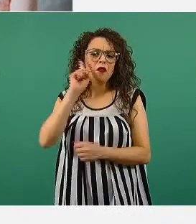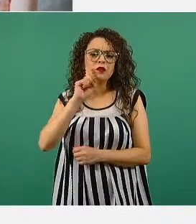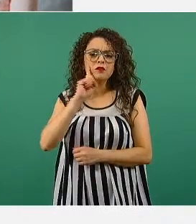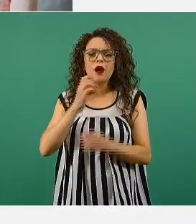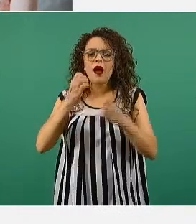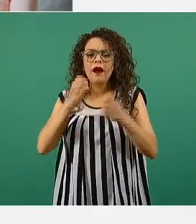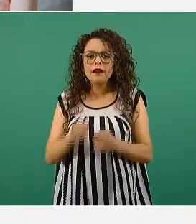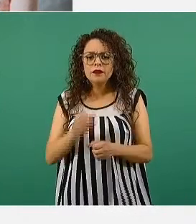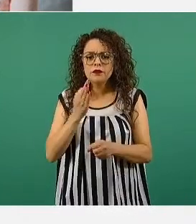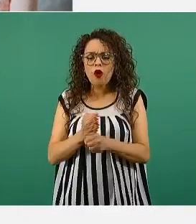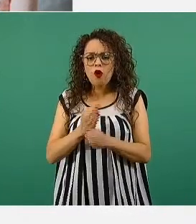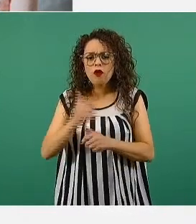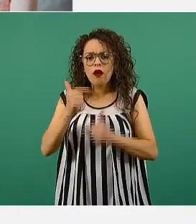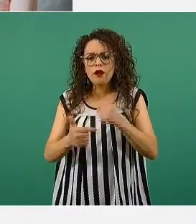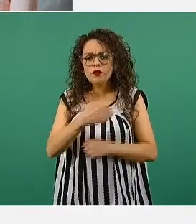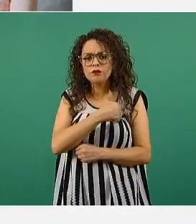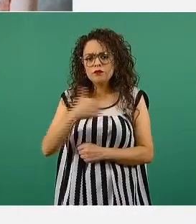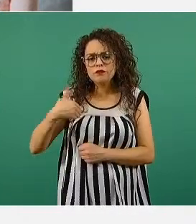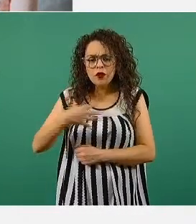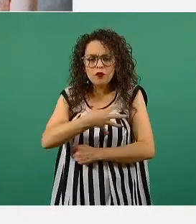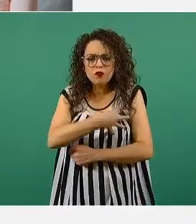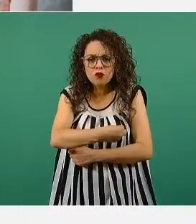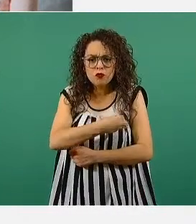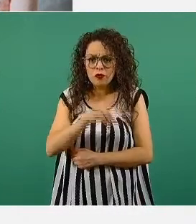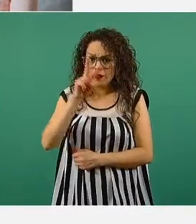per se salva millones de vidas.